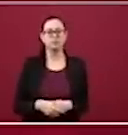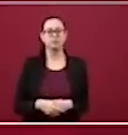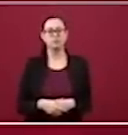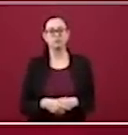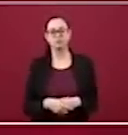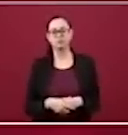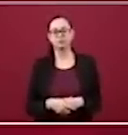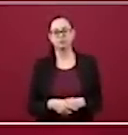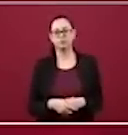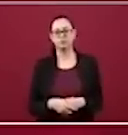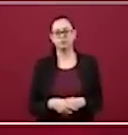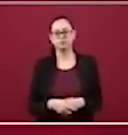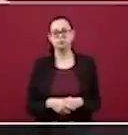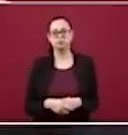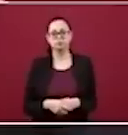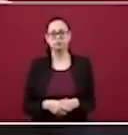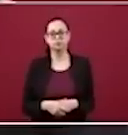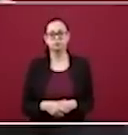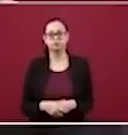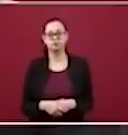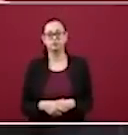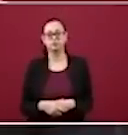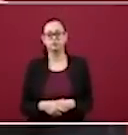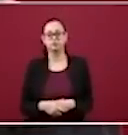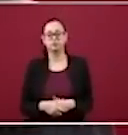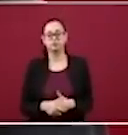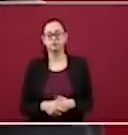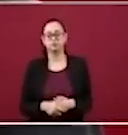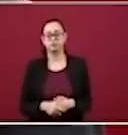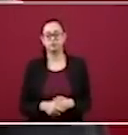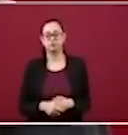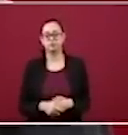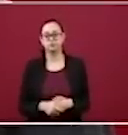pero no podemos impedir que los